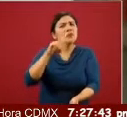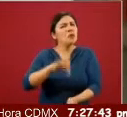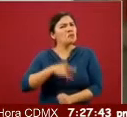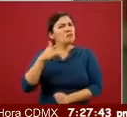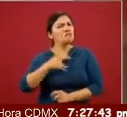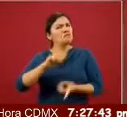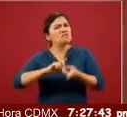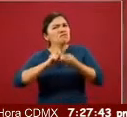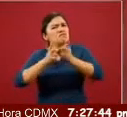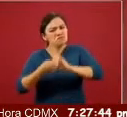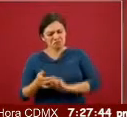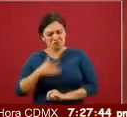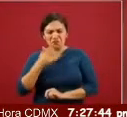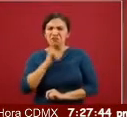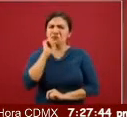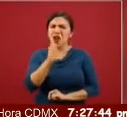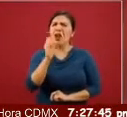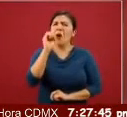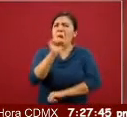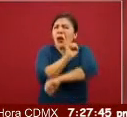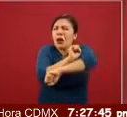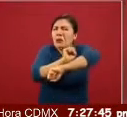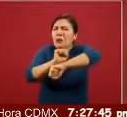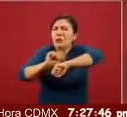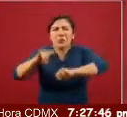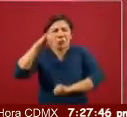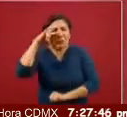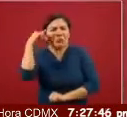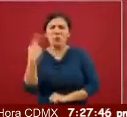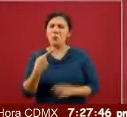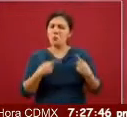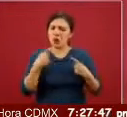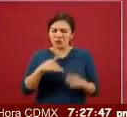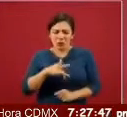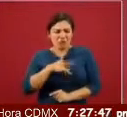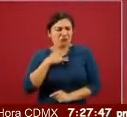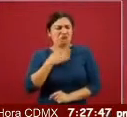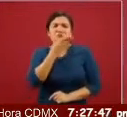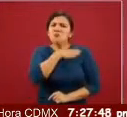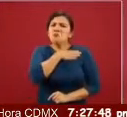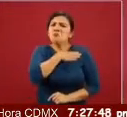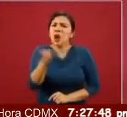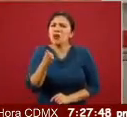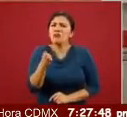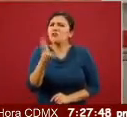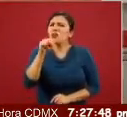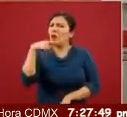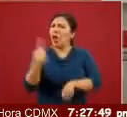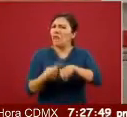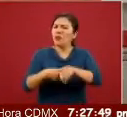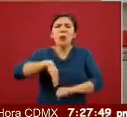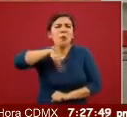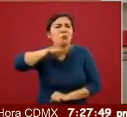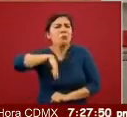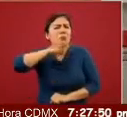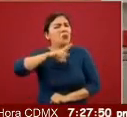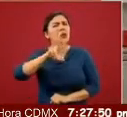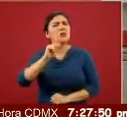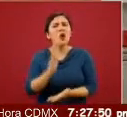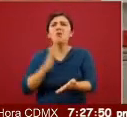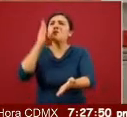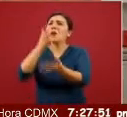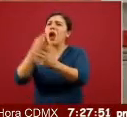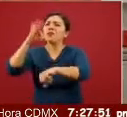síntomas, o los síntomas van a ser tan leves que la persona no los va a tomar en cuenta, no va a acudir a